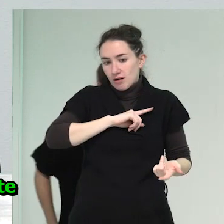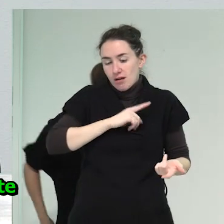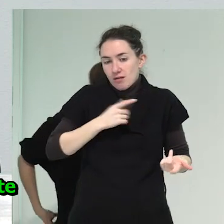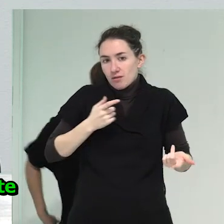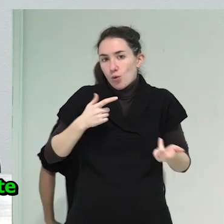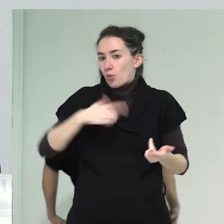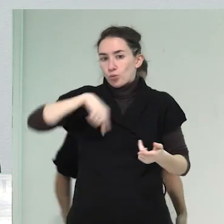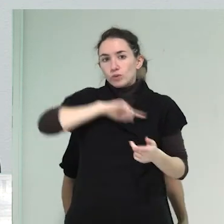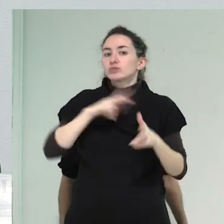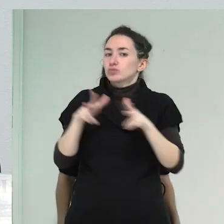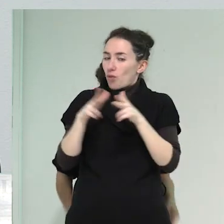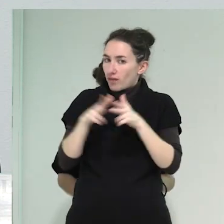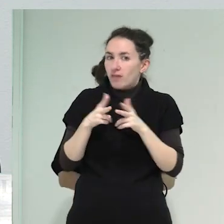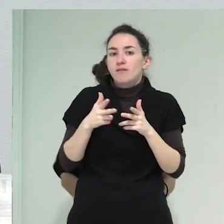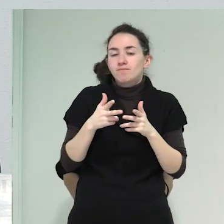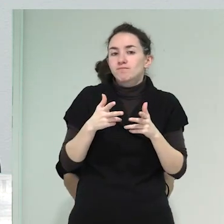en nuestras sociedades, que